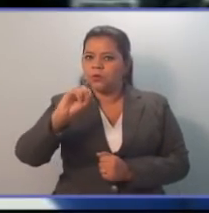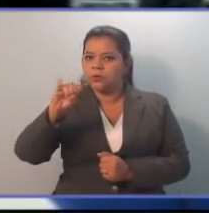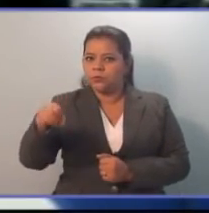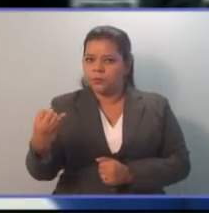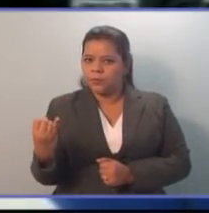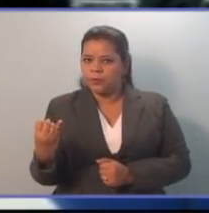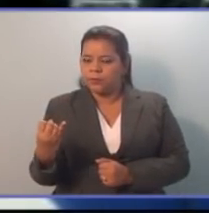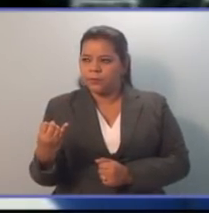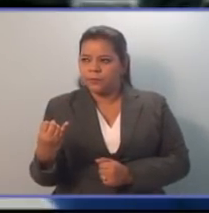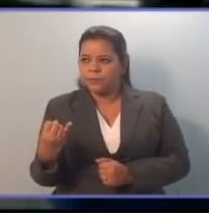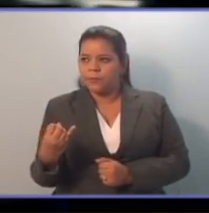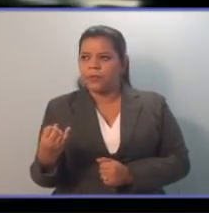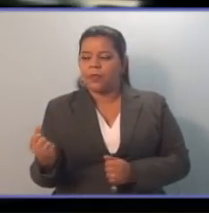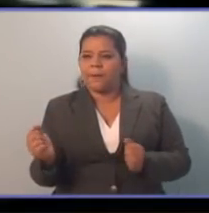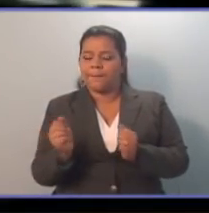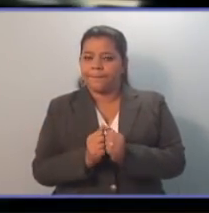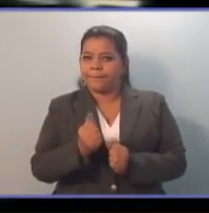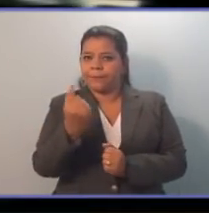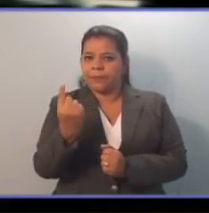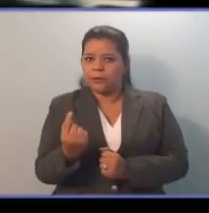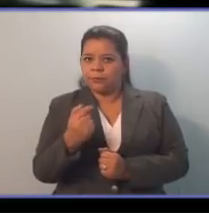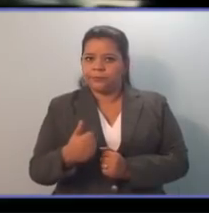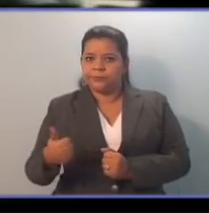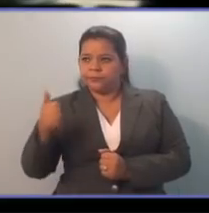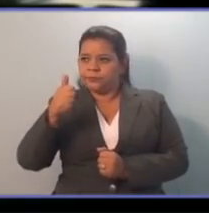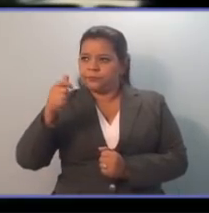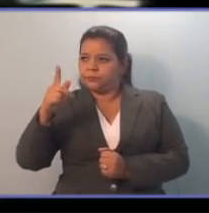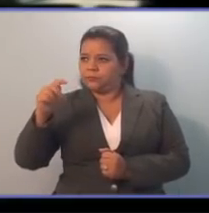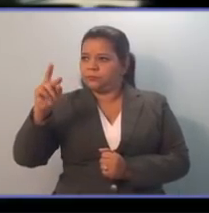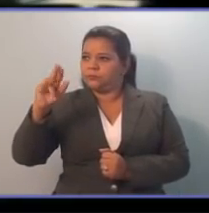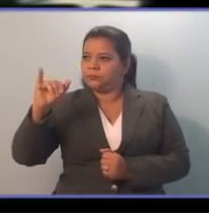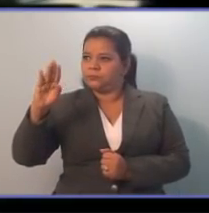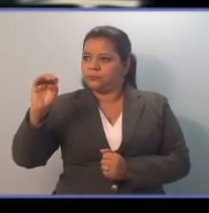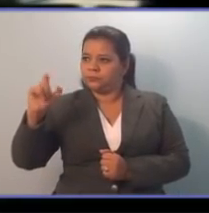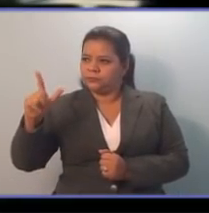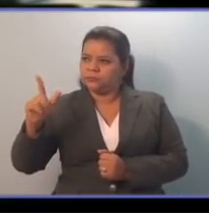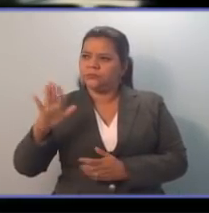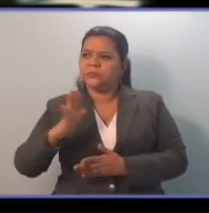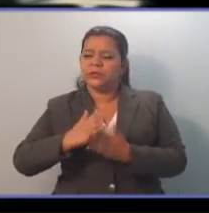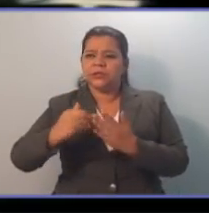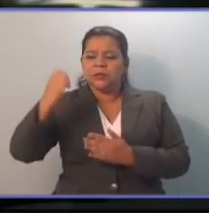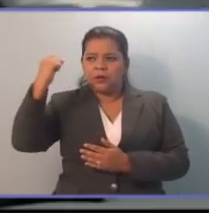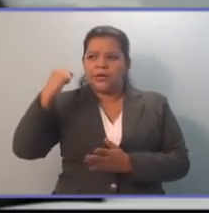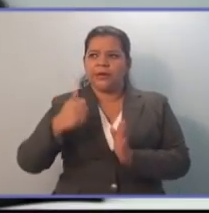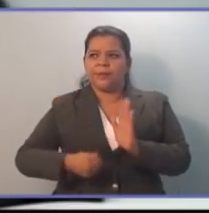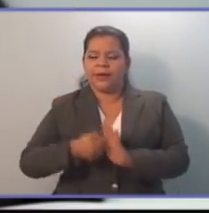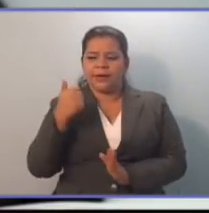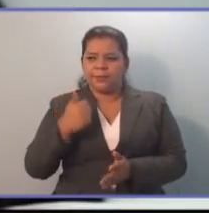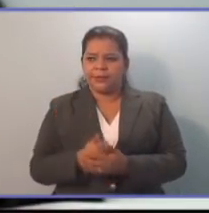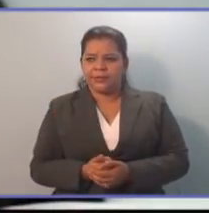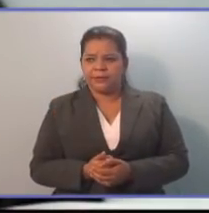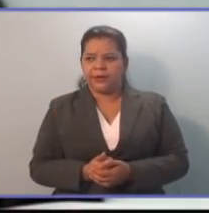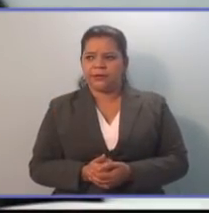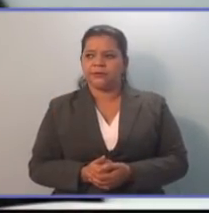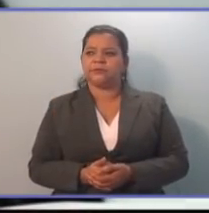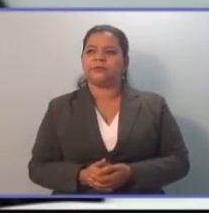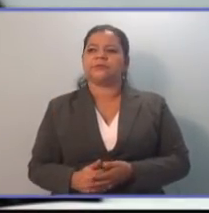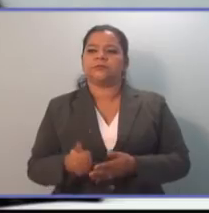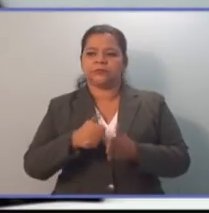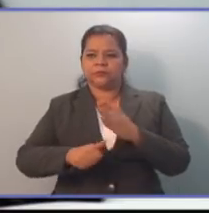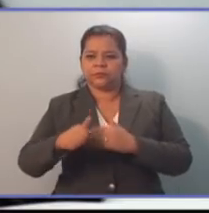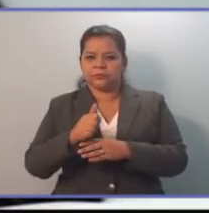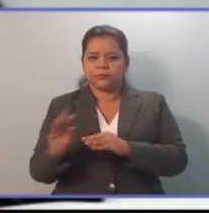Justicia, con los tribunales, son actores importantísimos para la